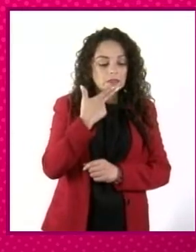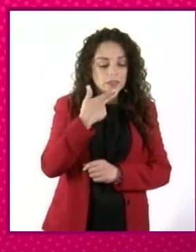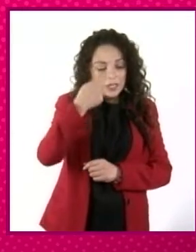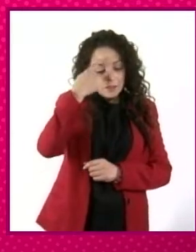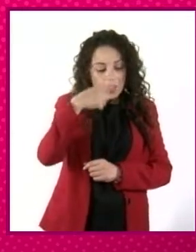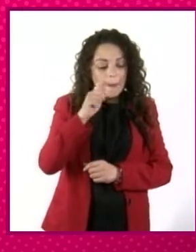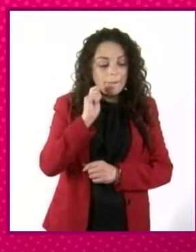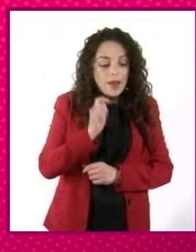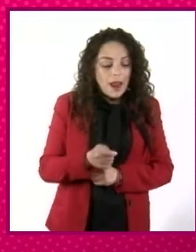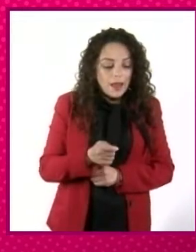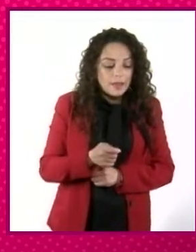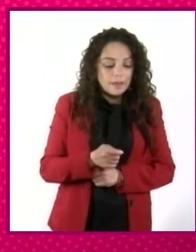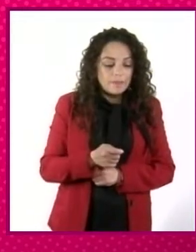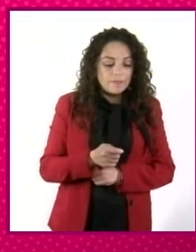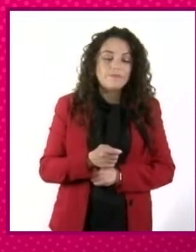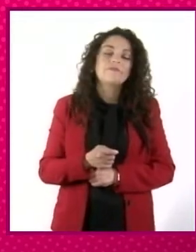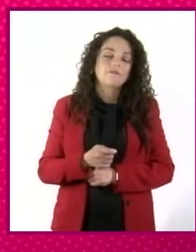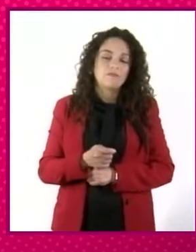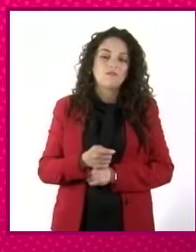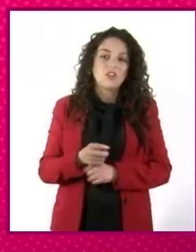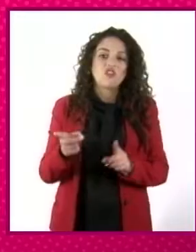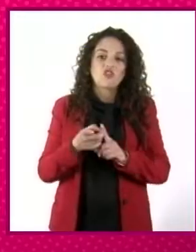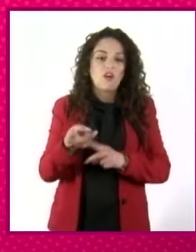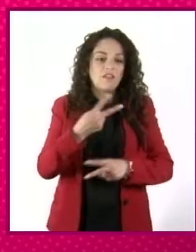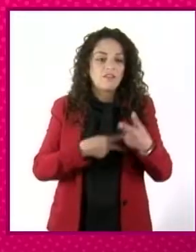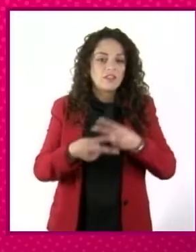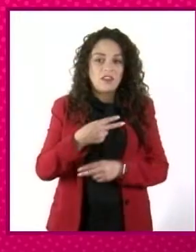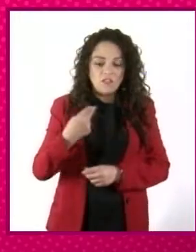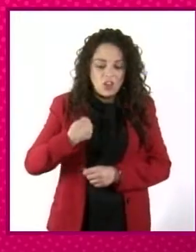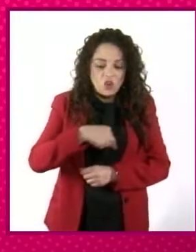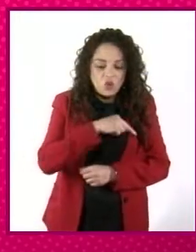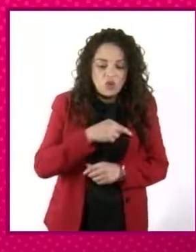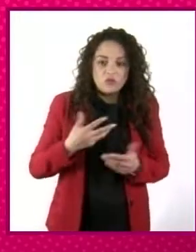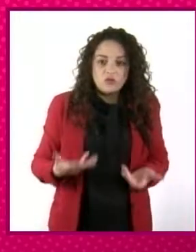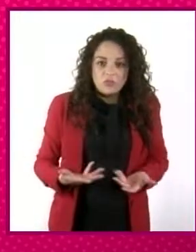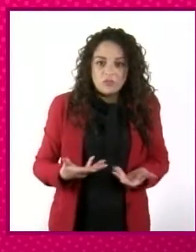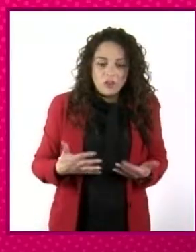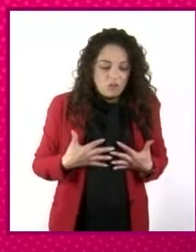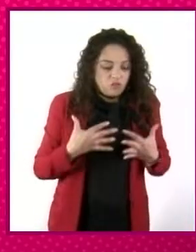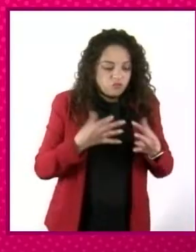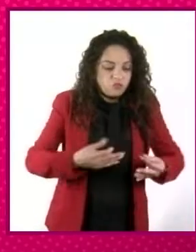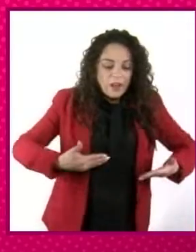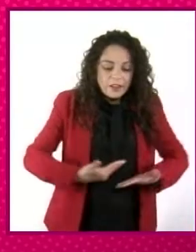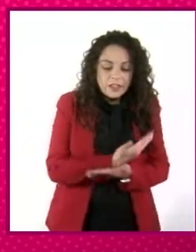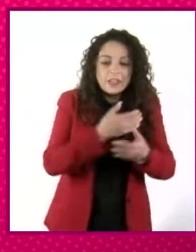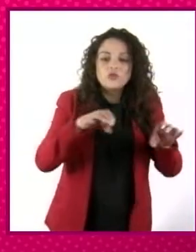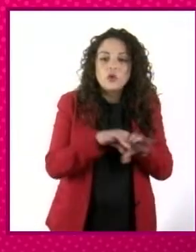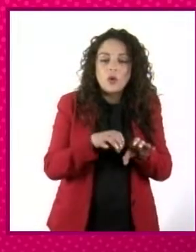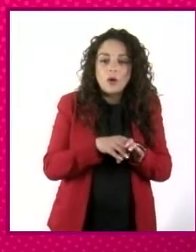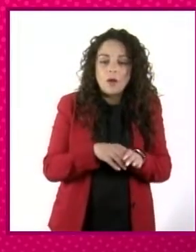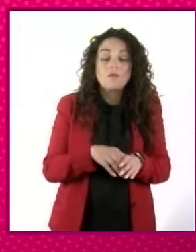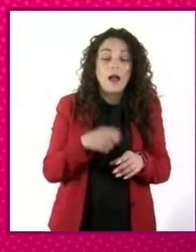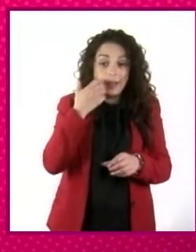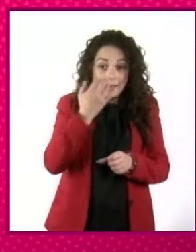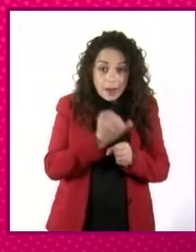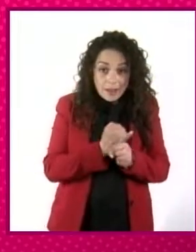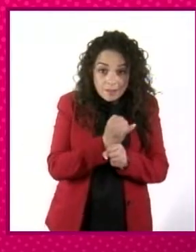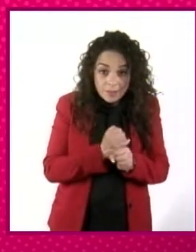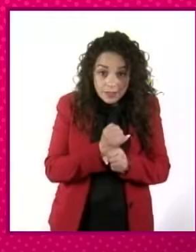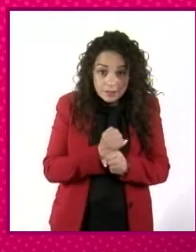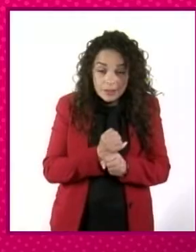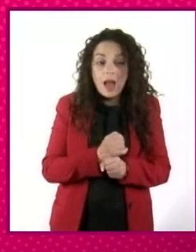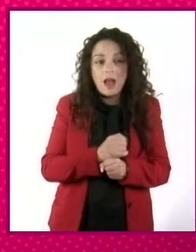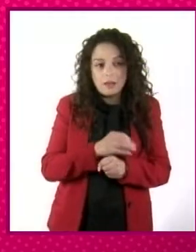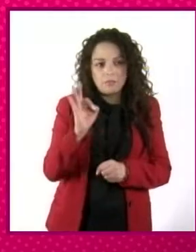para hablar de nuestros orígenes y de la necesidad de investigar más. Si creemos que algo es un mito, investiguemos si